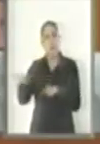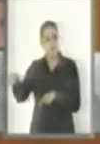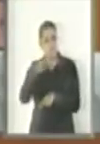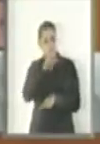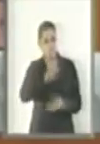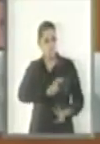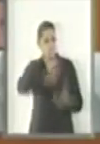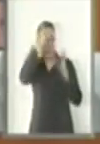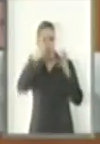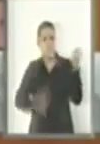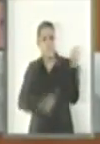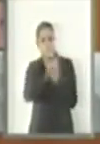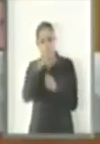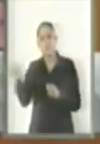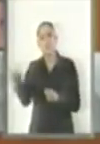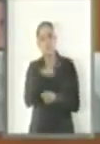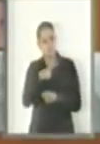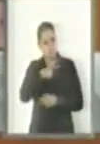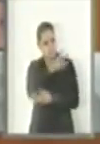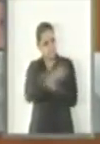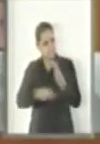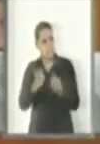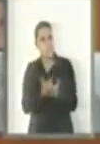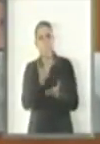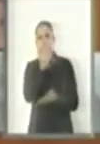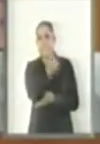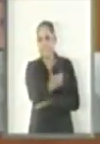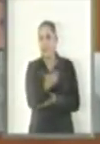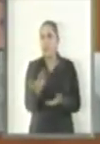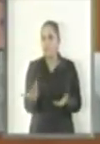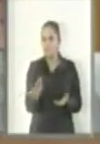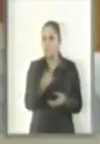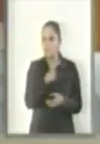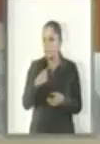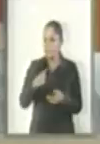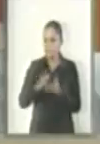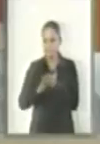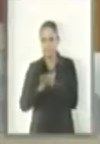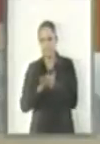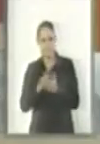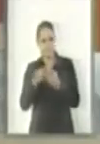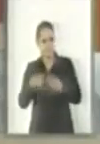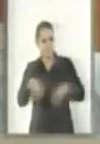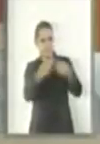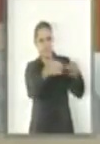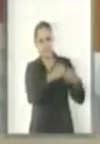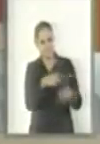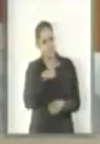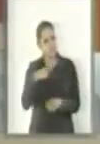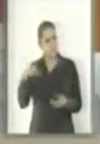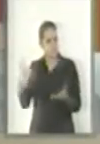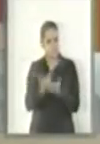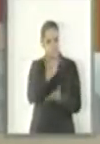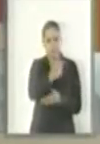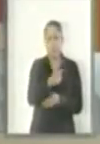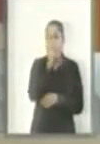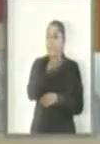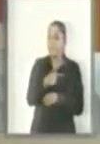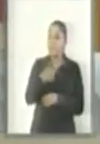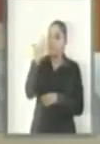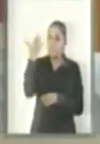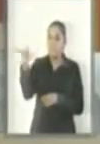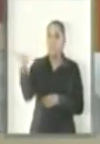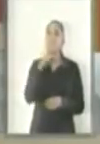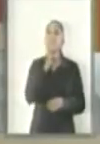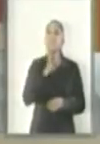bienes y activos nacionales. Finalmente, se exhorta que Petróleos Mexicanos, en su